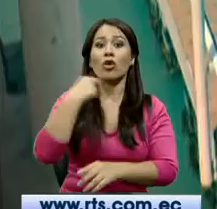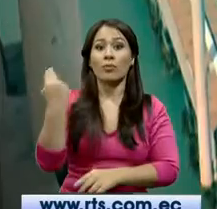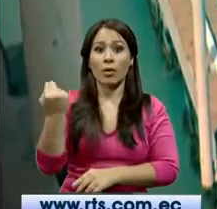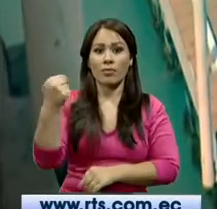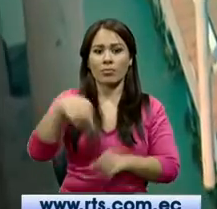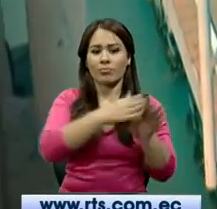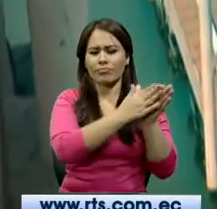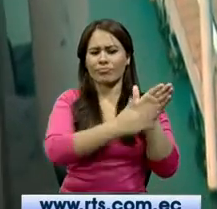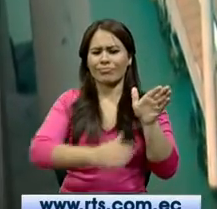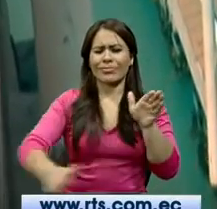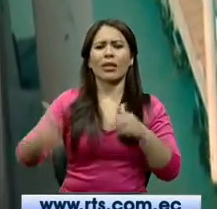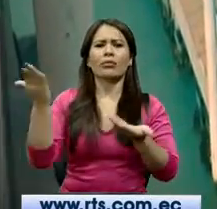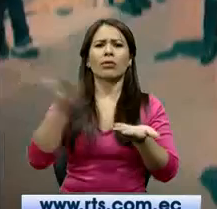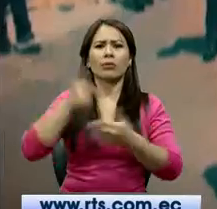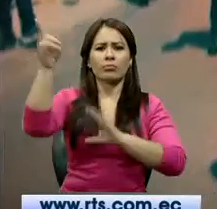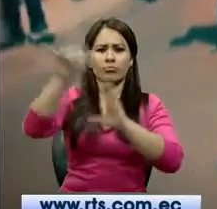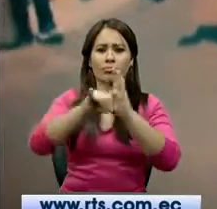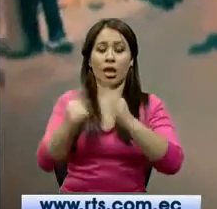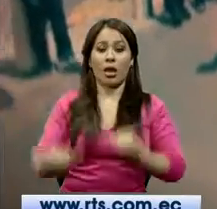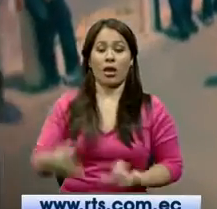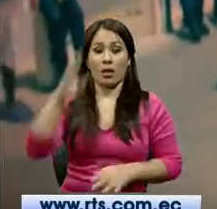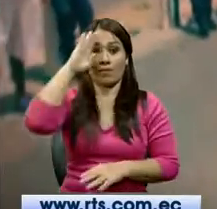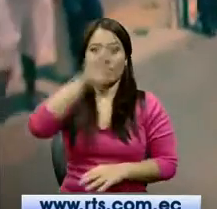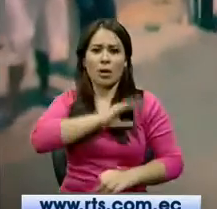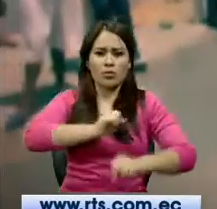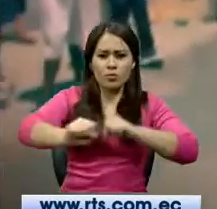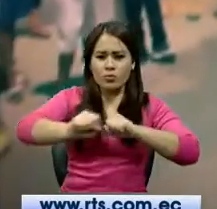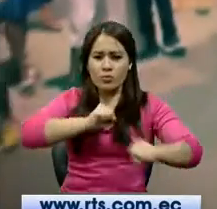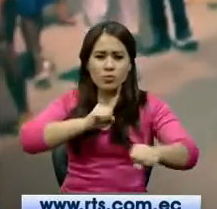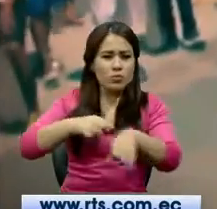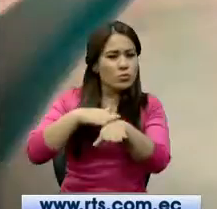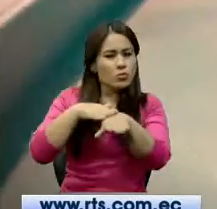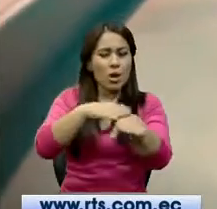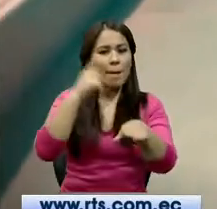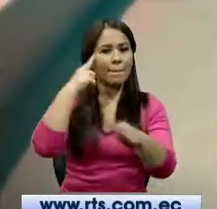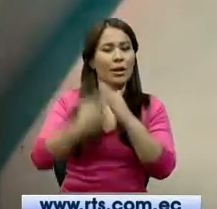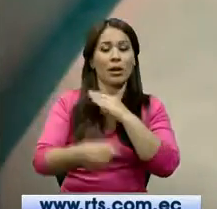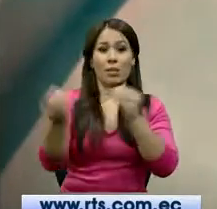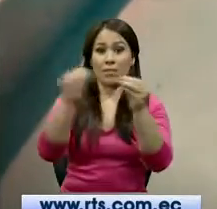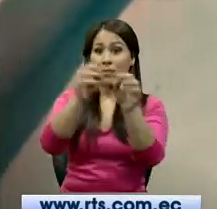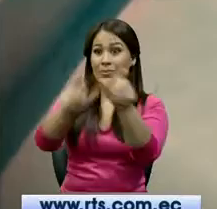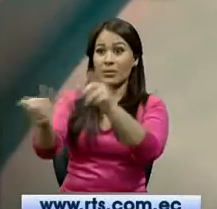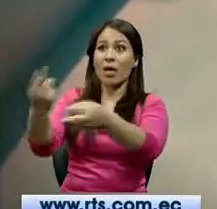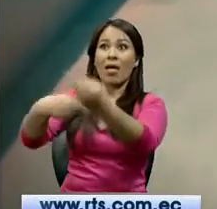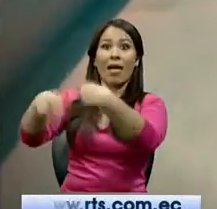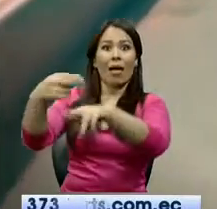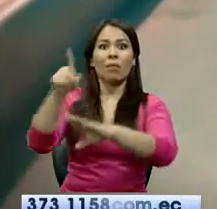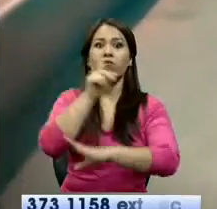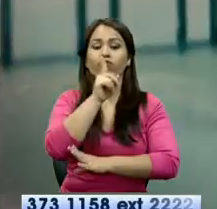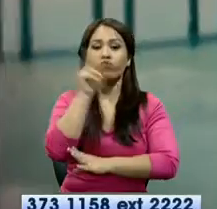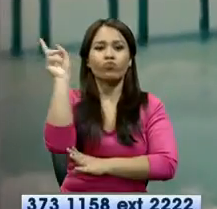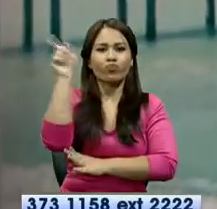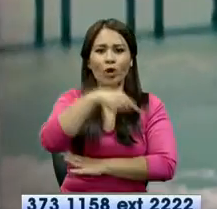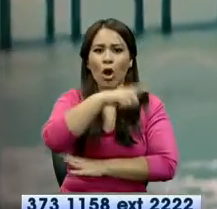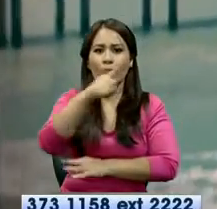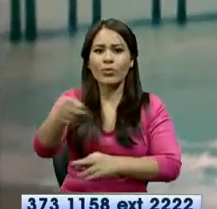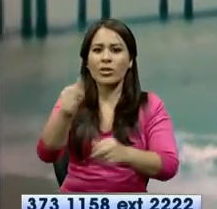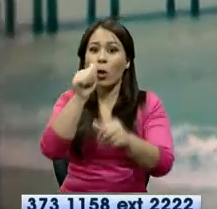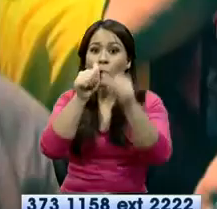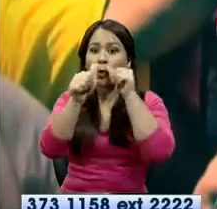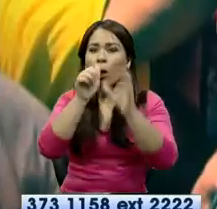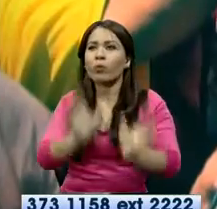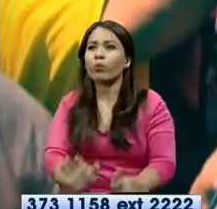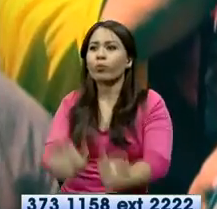provincia de Santa Elena. La policía sigue realizando operativos para evitar que el narcotráfico continúe creciendo en este sector del